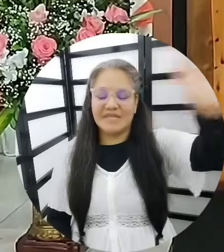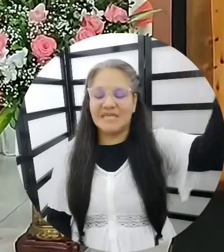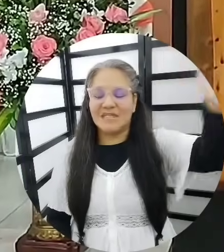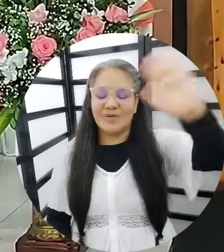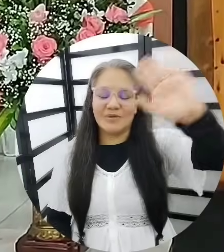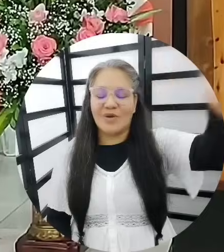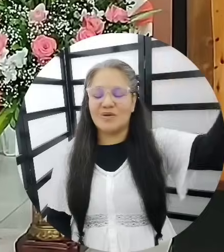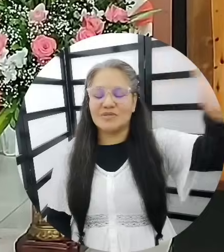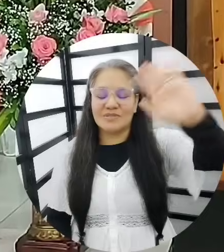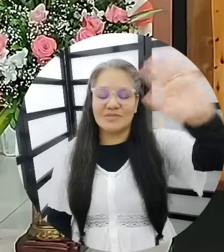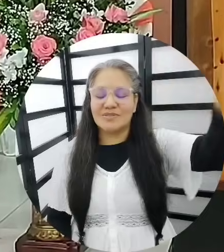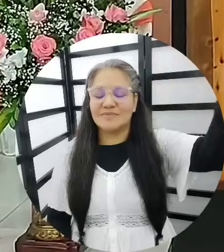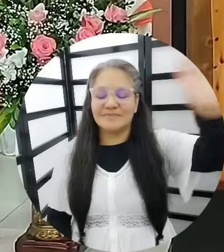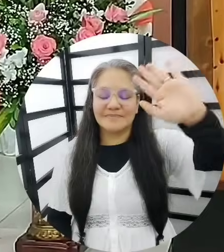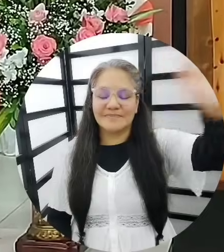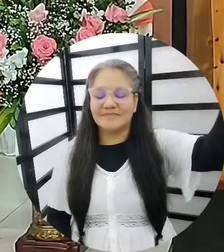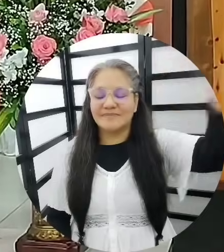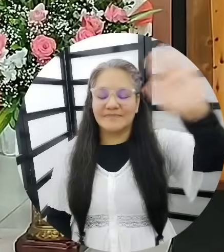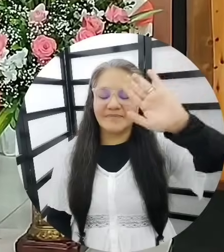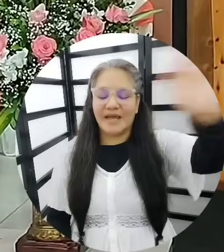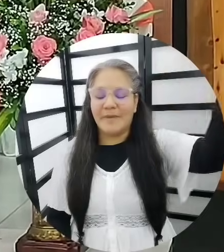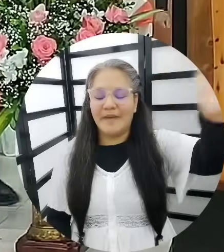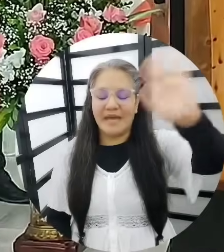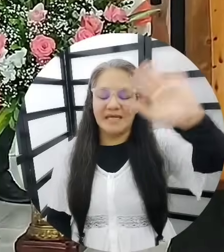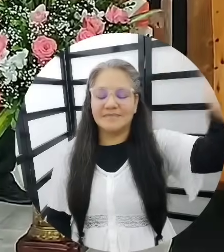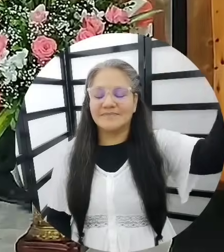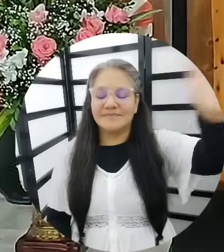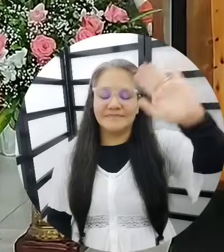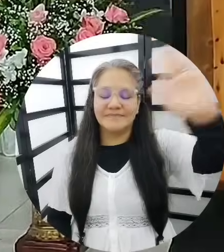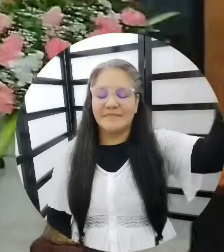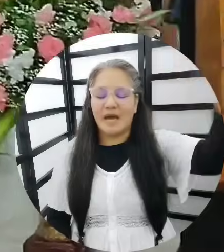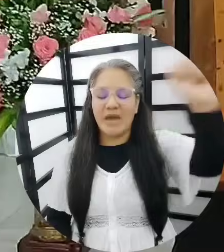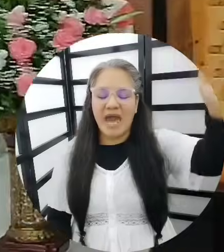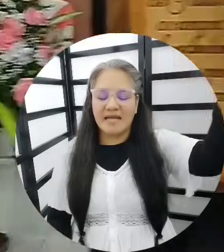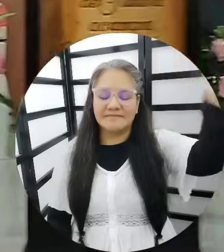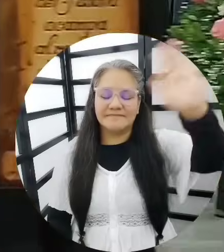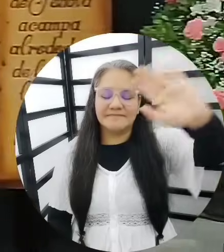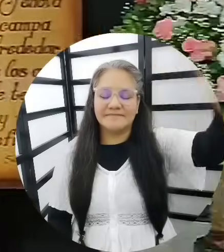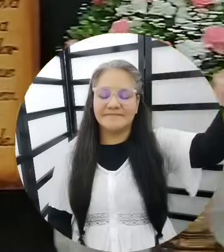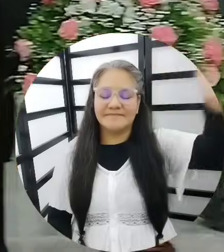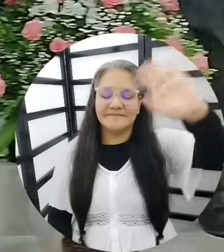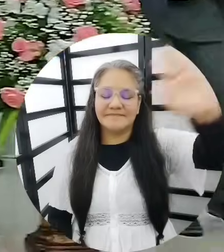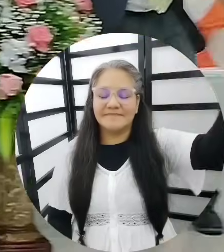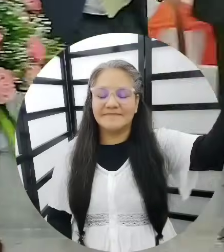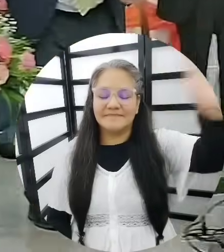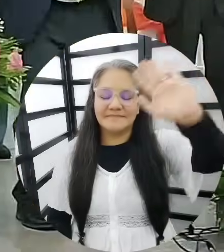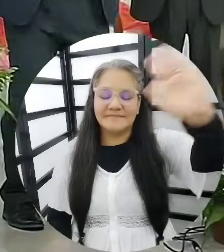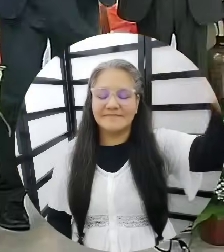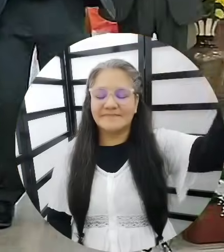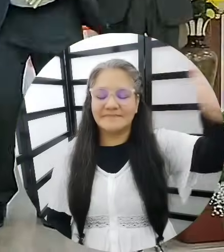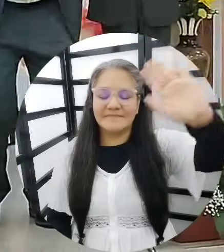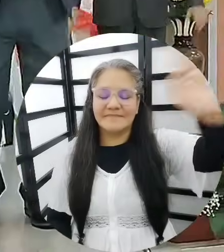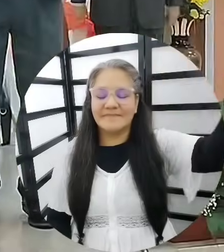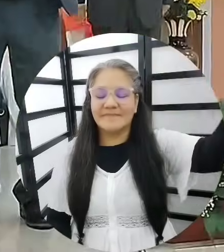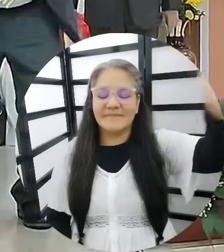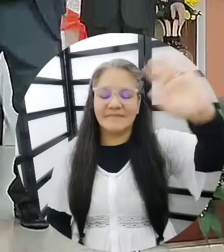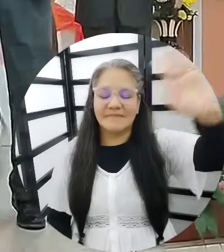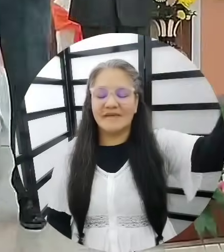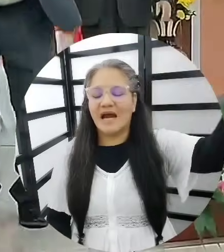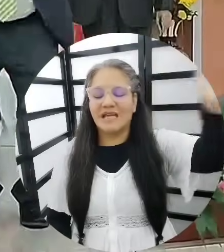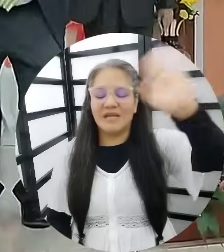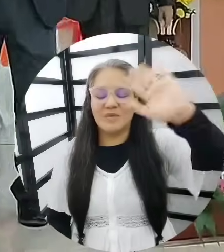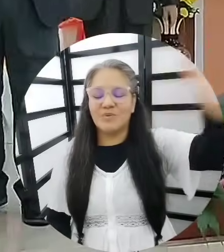quieren más de Dios? ¿Cuántos quieren buscar de Dios? ¿Cuántos quieren crecer en la gracia que es